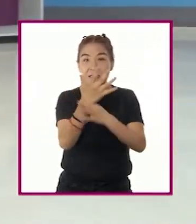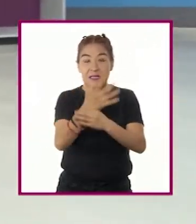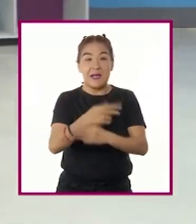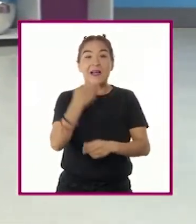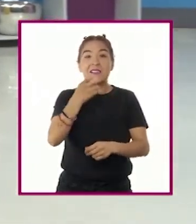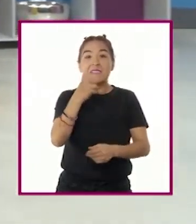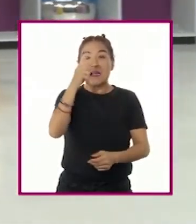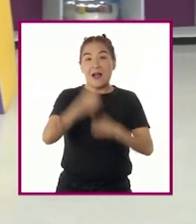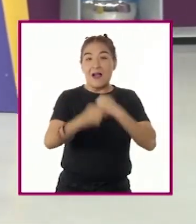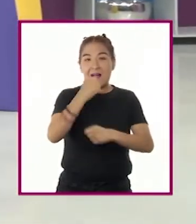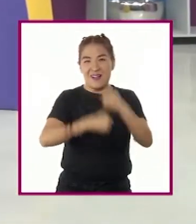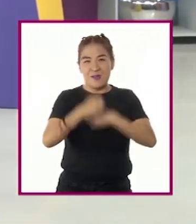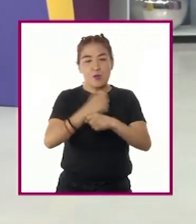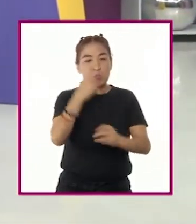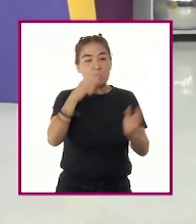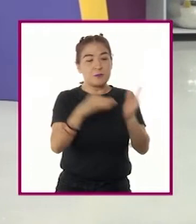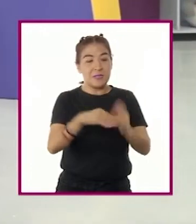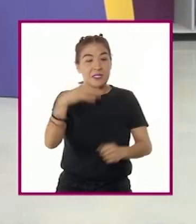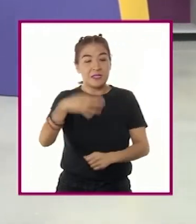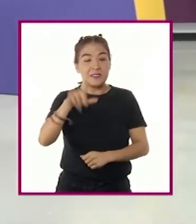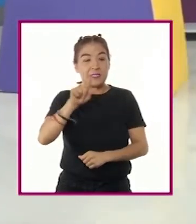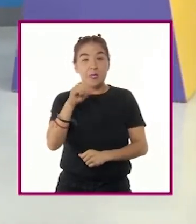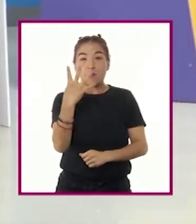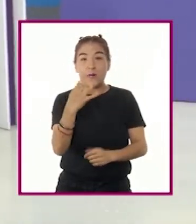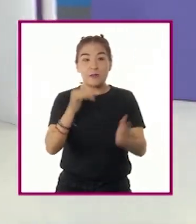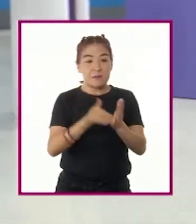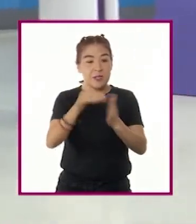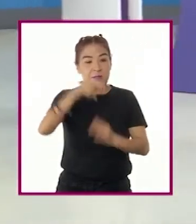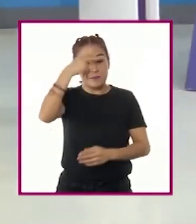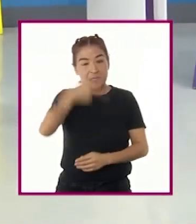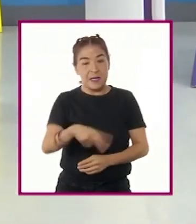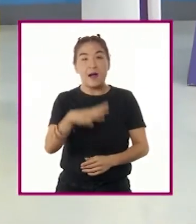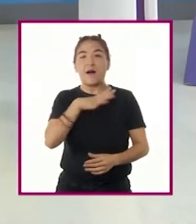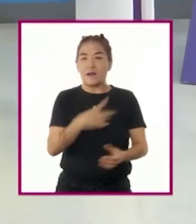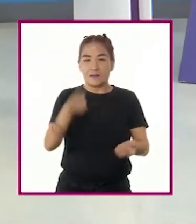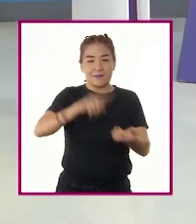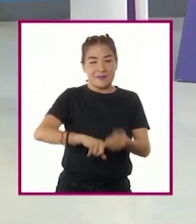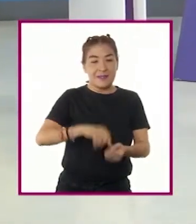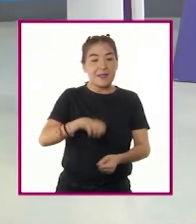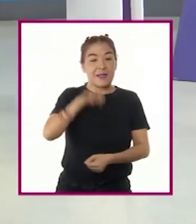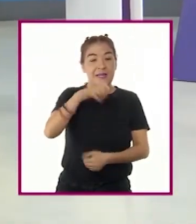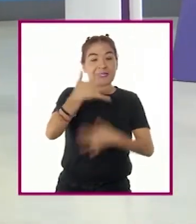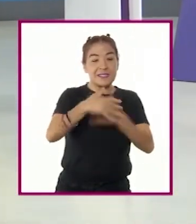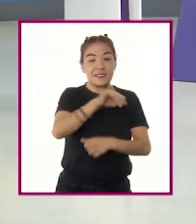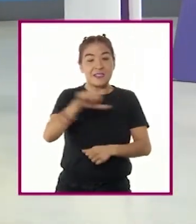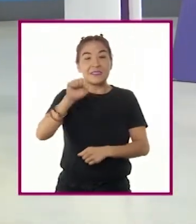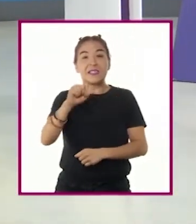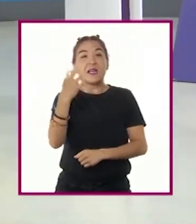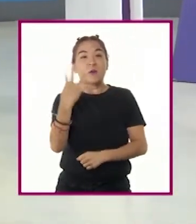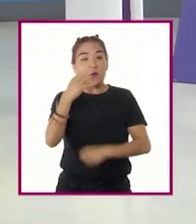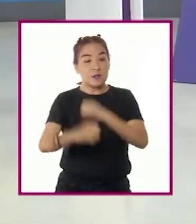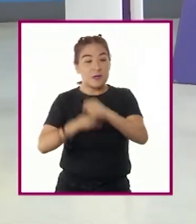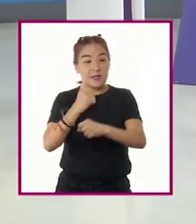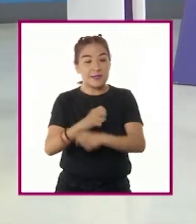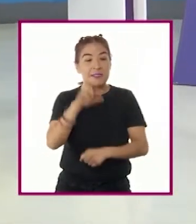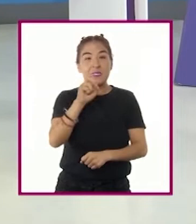2014, de 74 millones de mexicanos que tienen entre 15 y 64 años, 31.9 millones